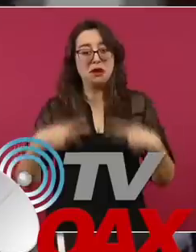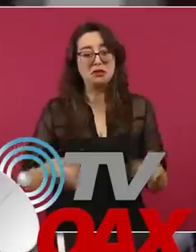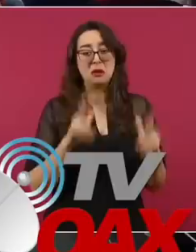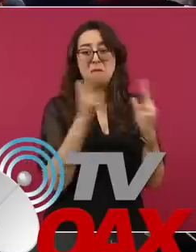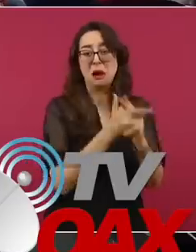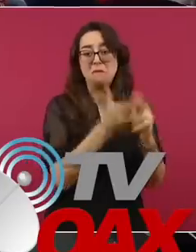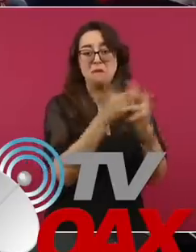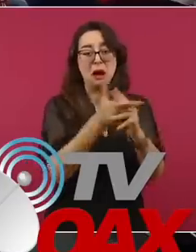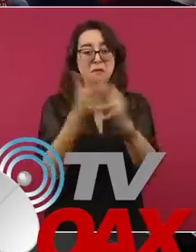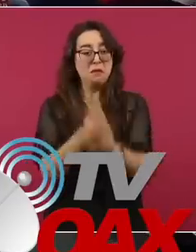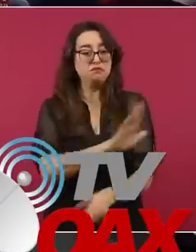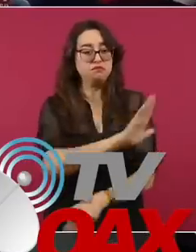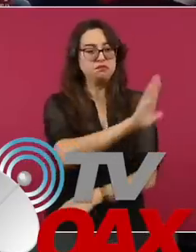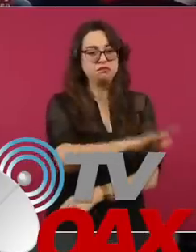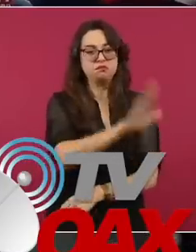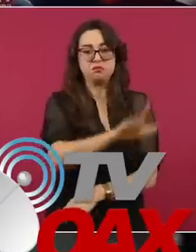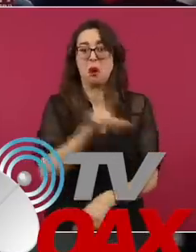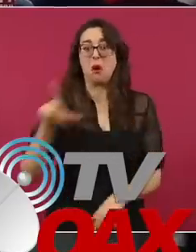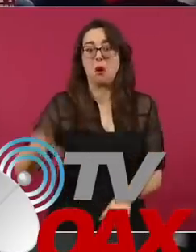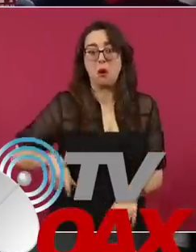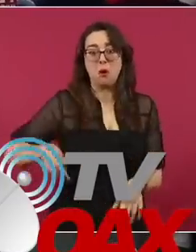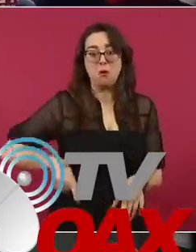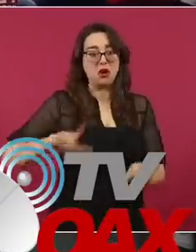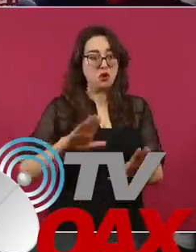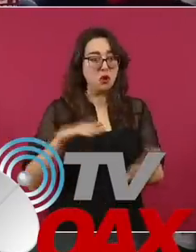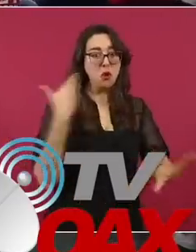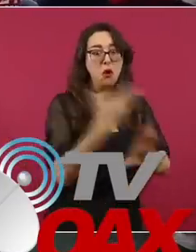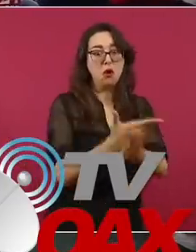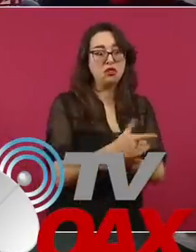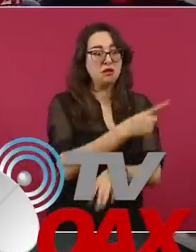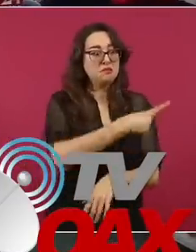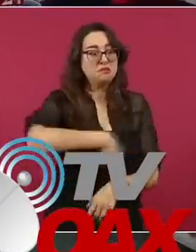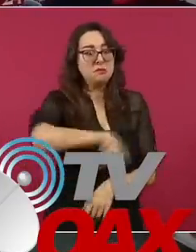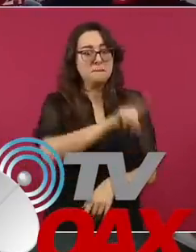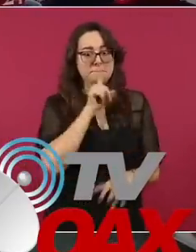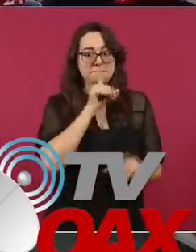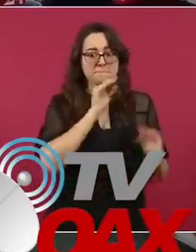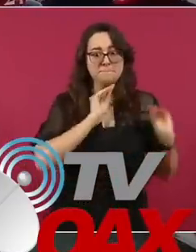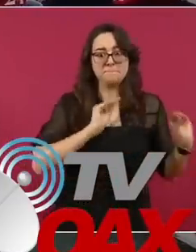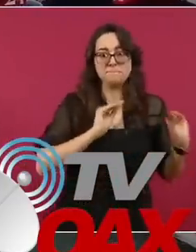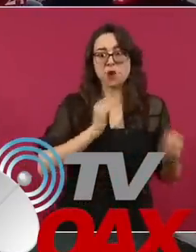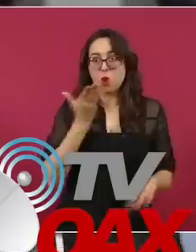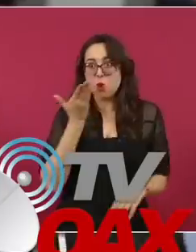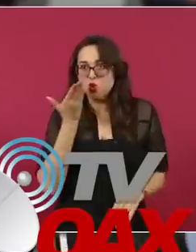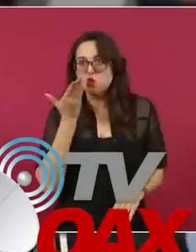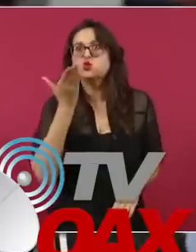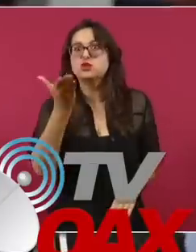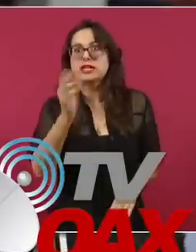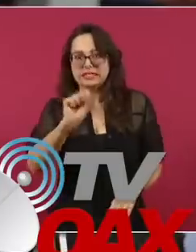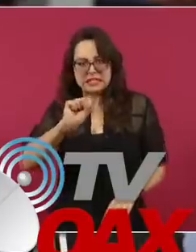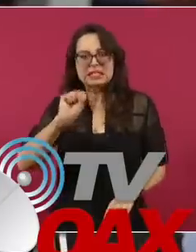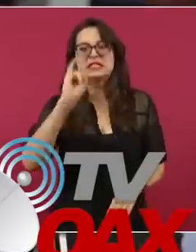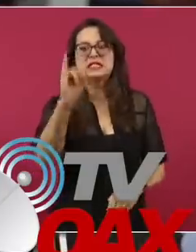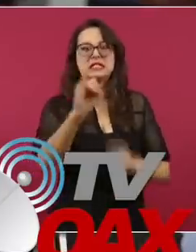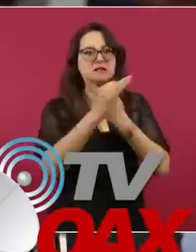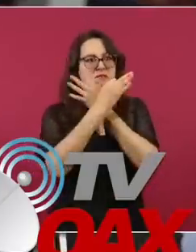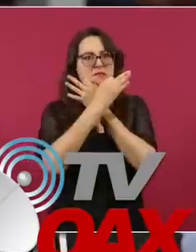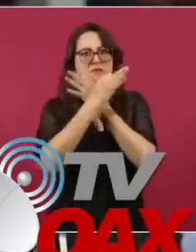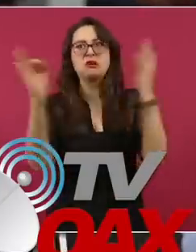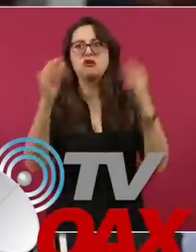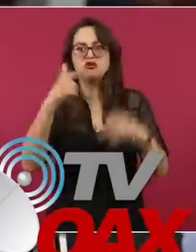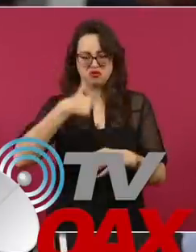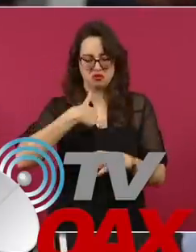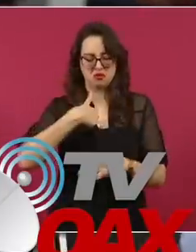hecho. Por eso, a nombre de las víctimas, a nombre del pueblo peruano, le quiero decir muchas